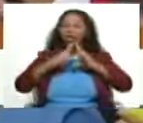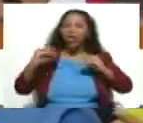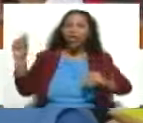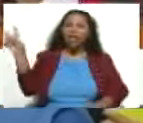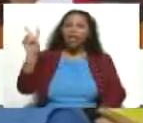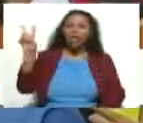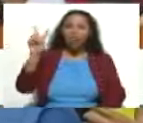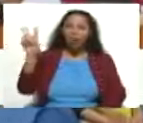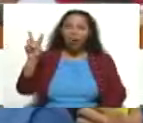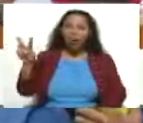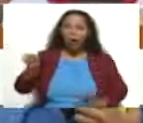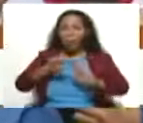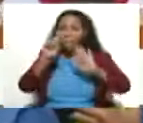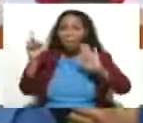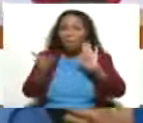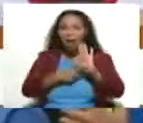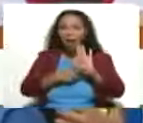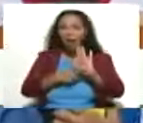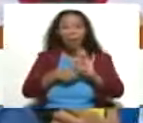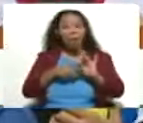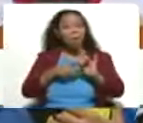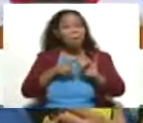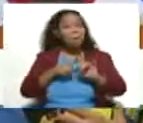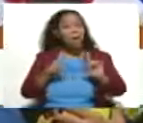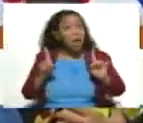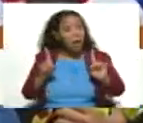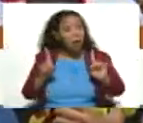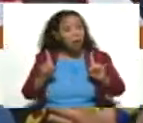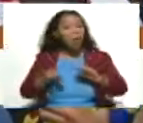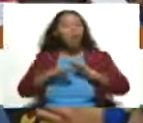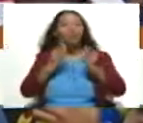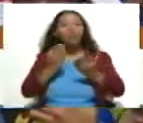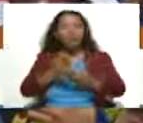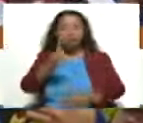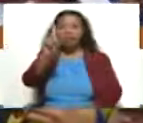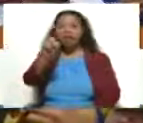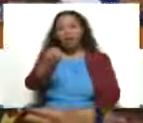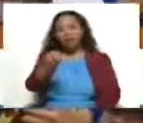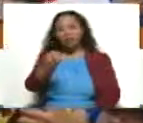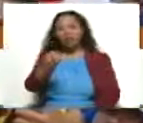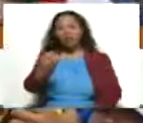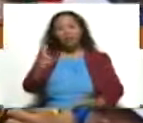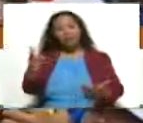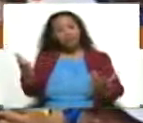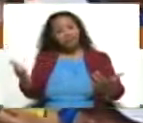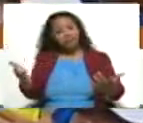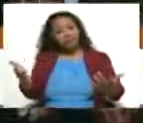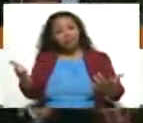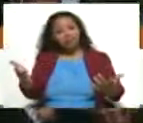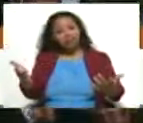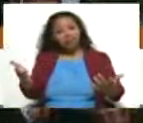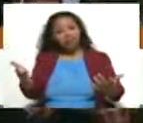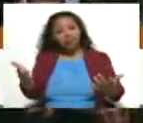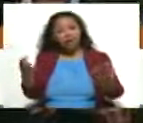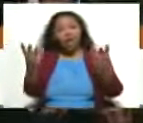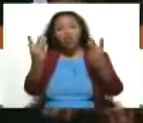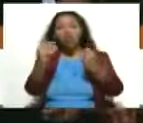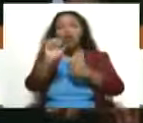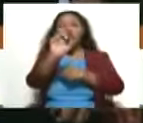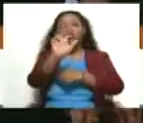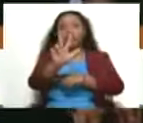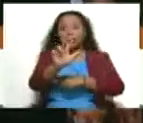territorio venezolano, pero también en el mundo. Así que, a la cuenta de